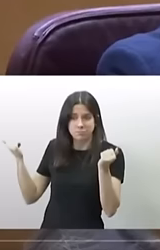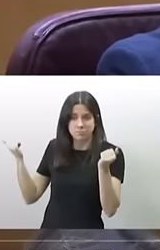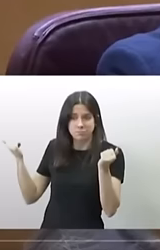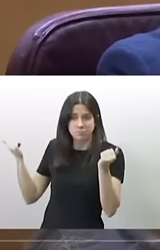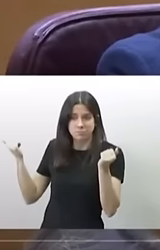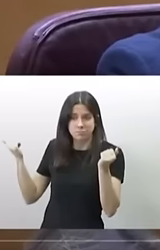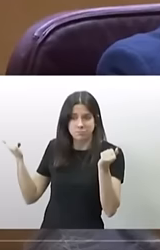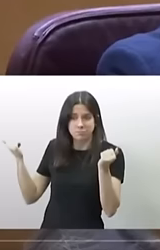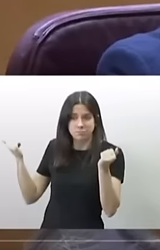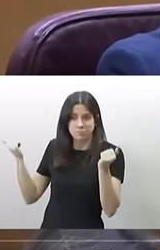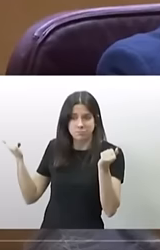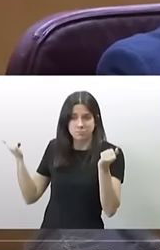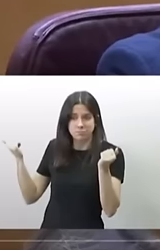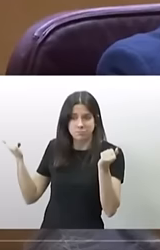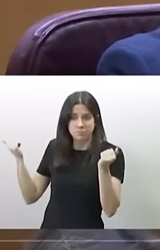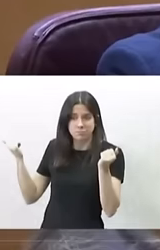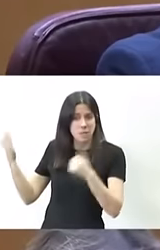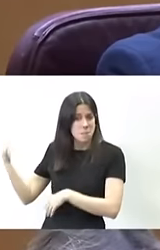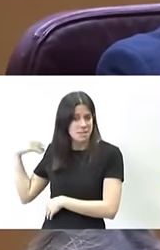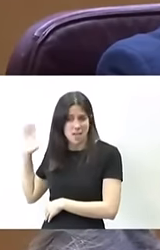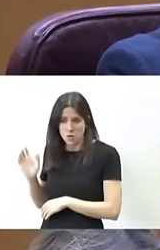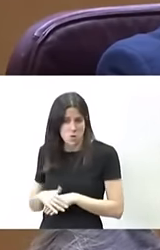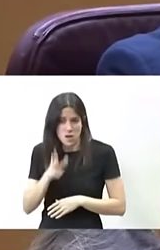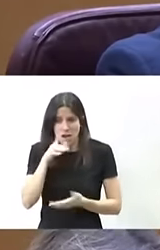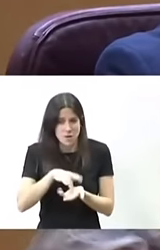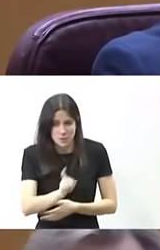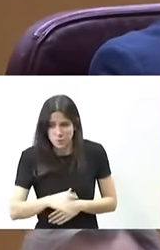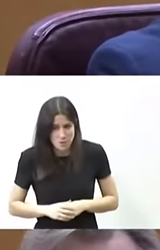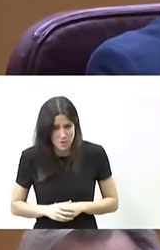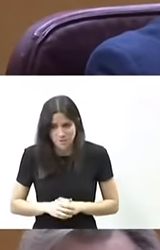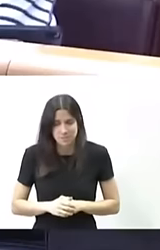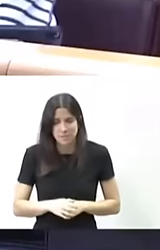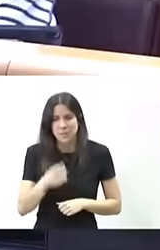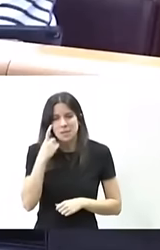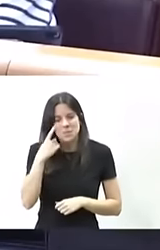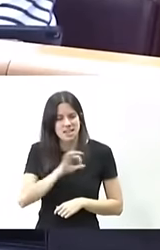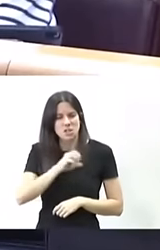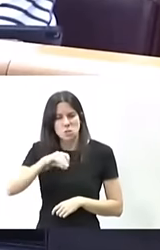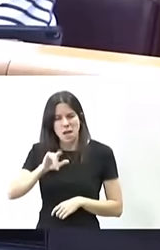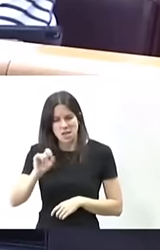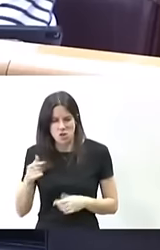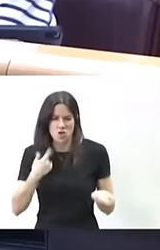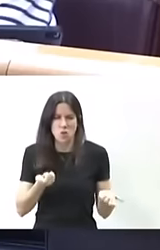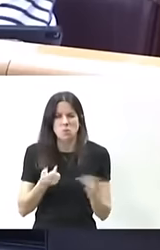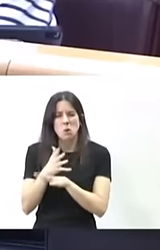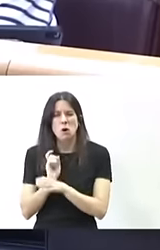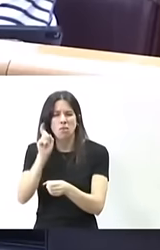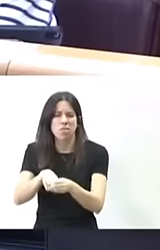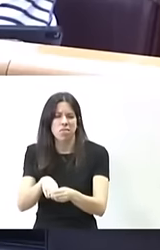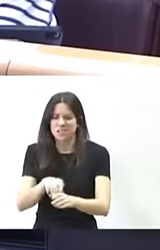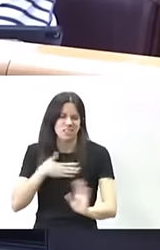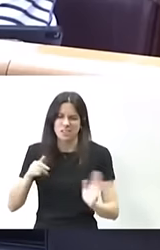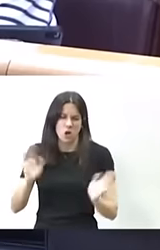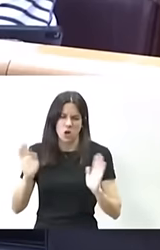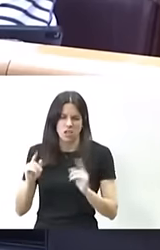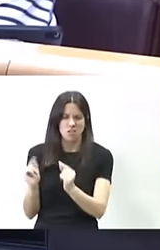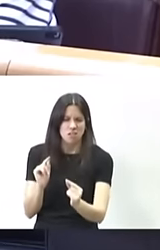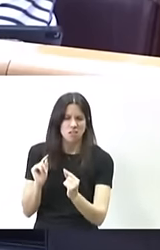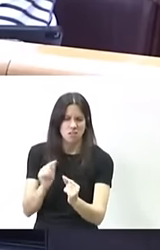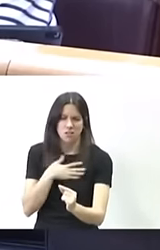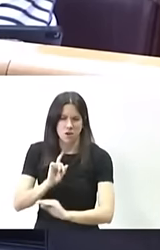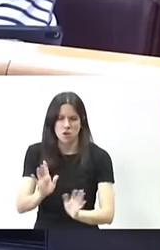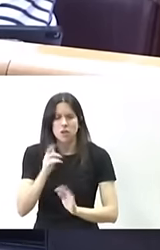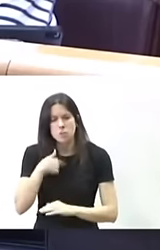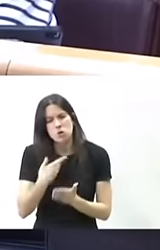mejor para destruir pruebas, quién sabe, ¿no? Y mire, señor Maillo, no voy a entrar en su juego, pero de verdad, sinceramente, yo le pediría